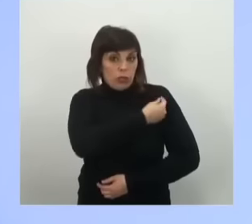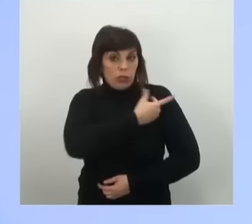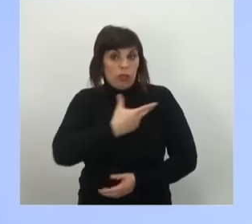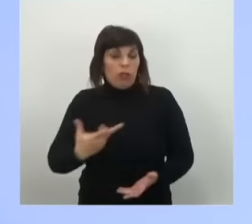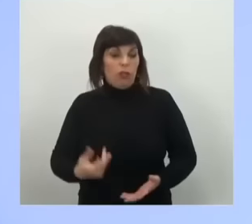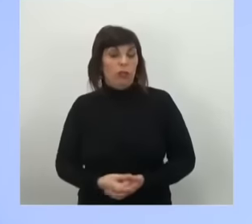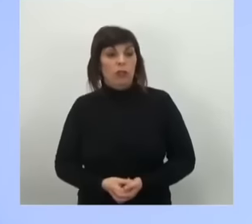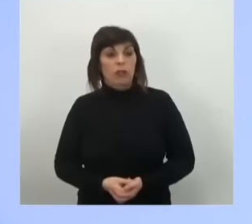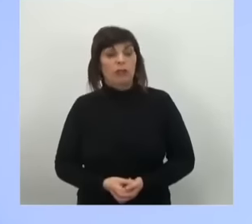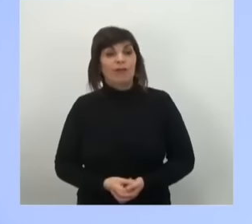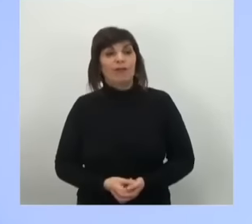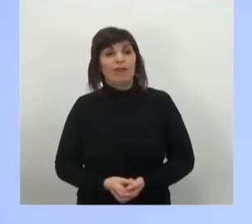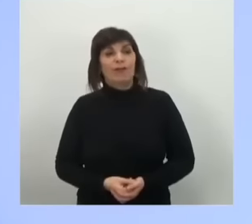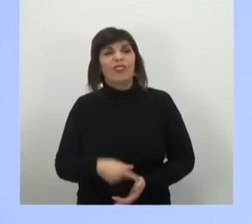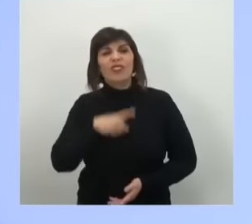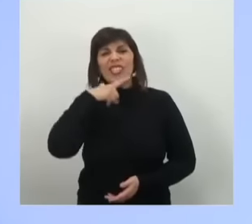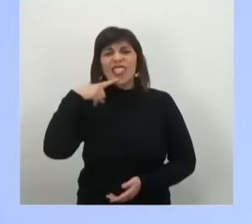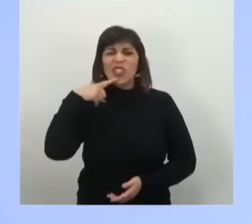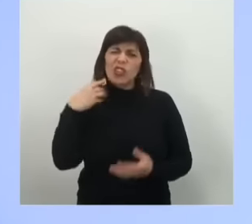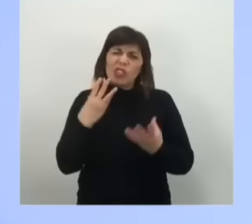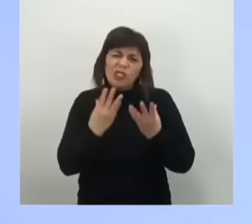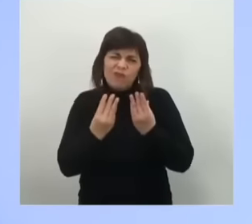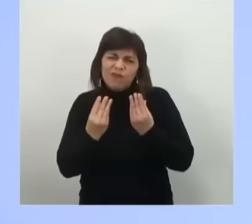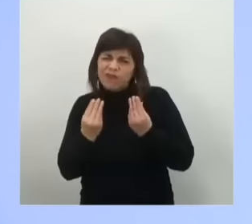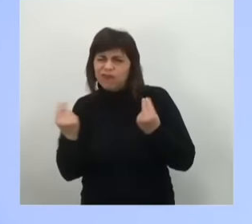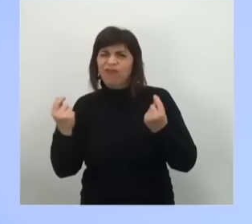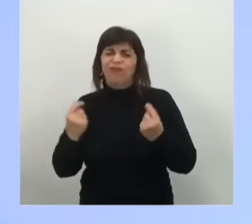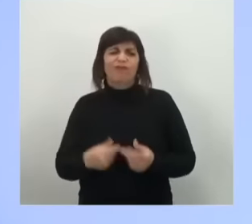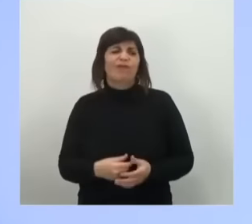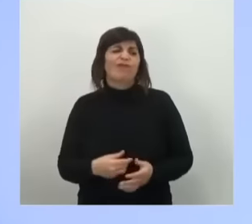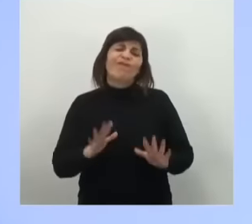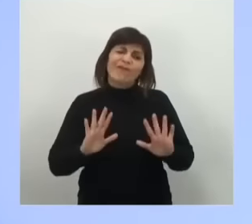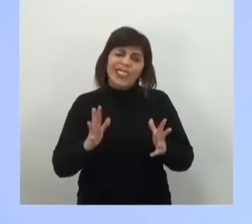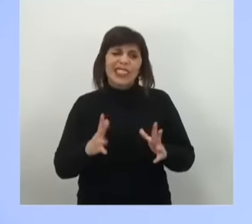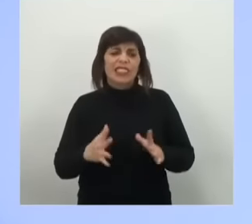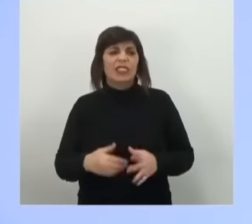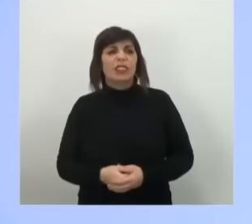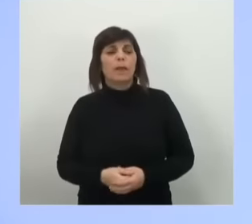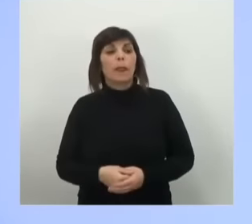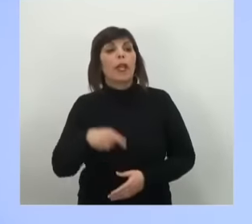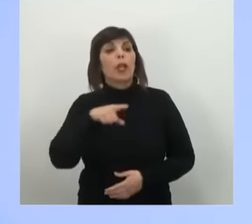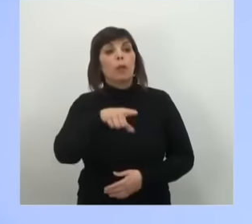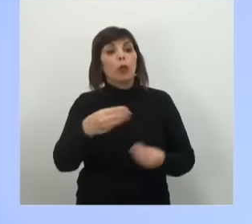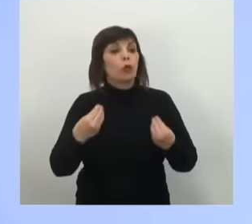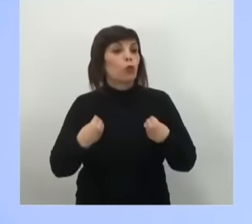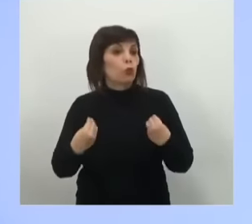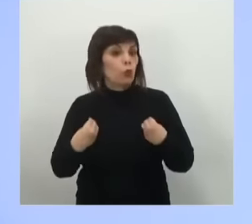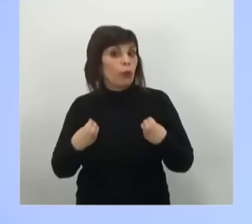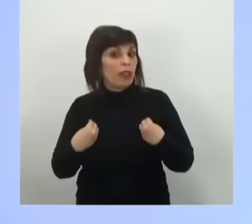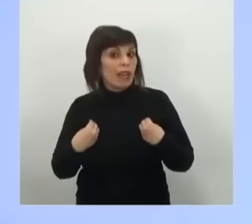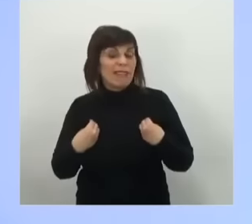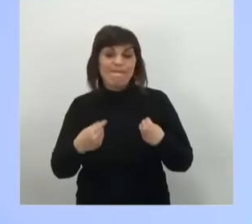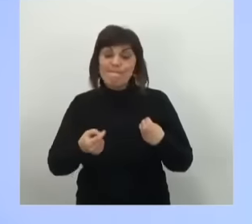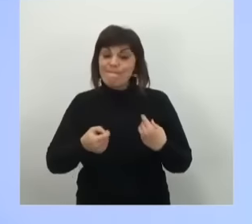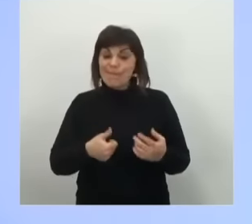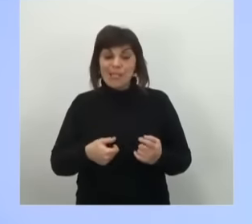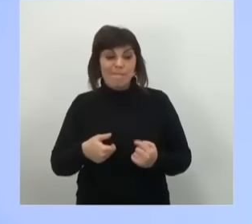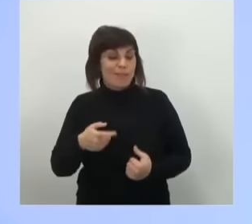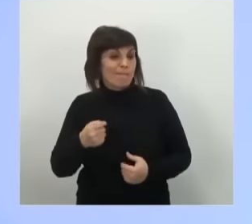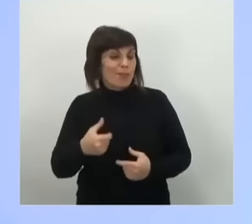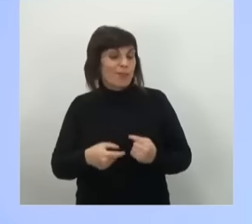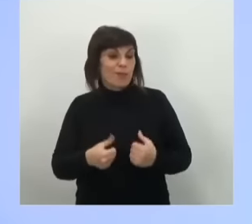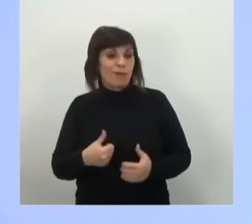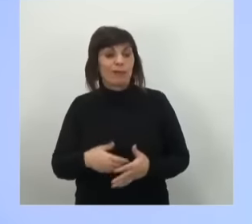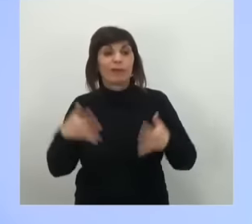ayudarte a que no tengas tanto dolor pero lo que no sabemos es cuánto tiempo te queda aquí en la tierra Así que